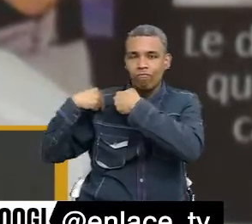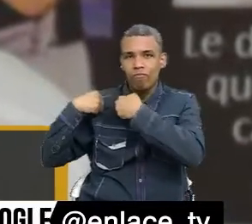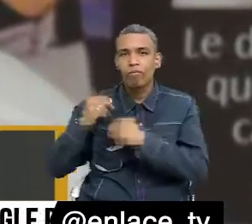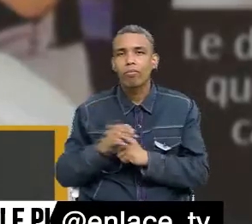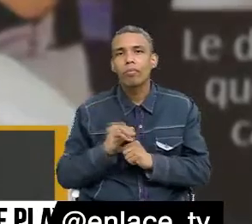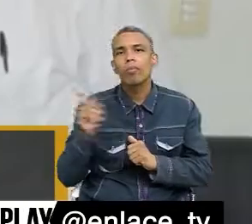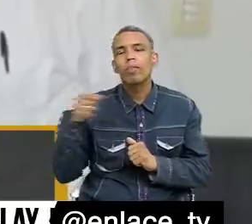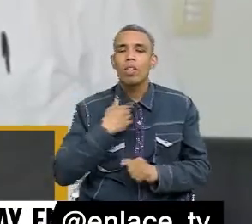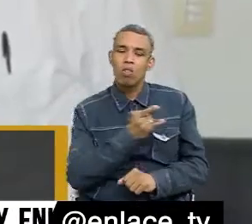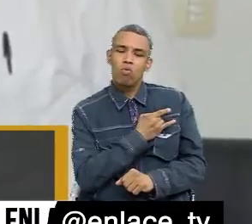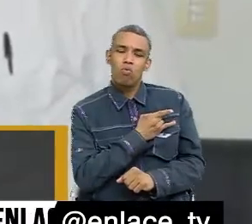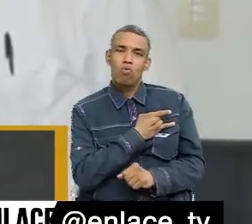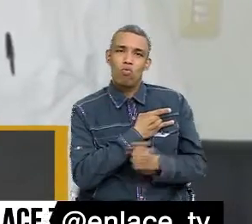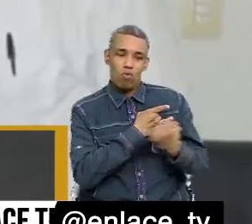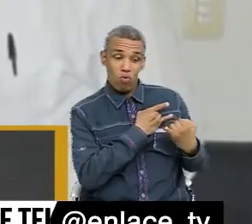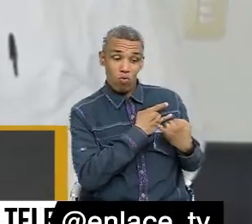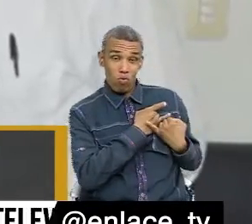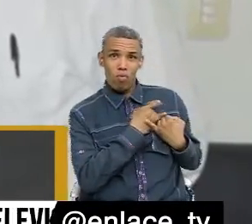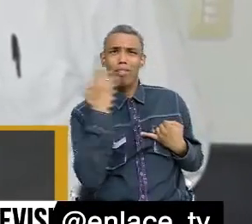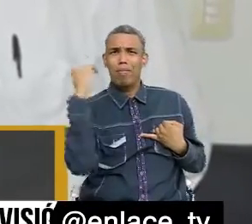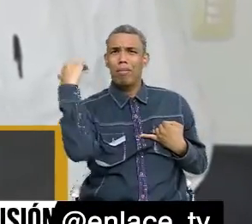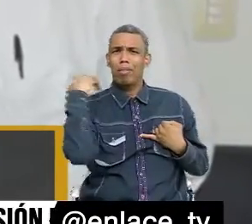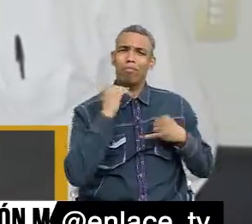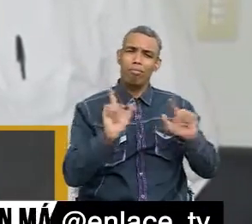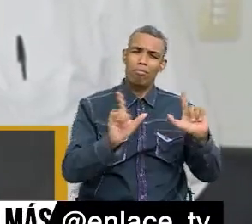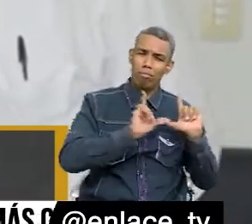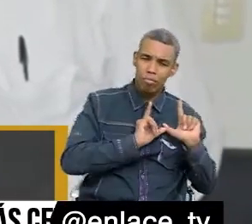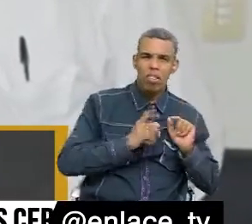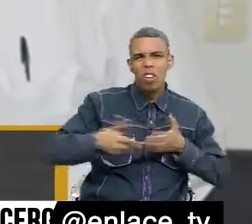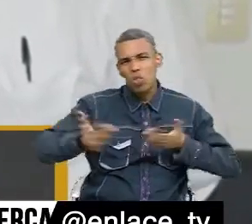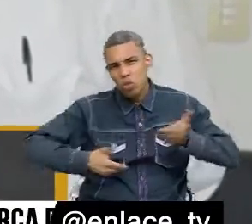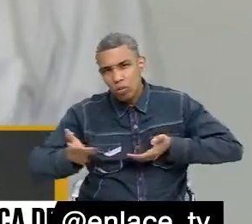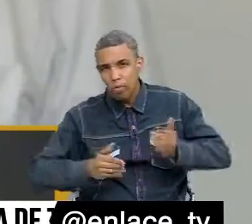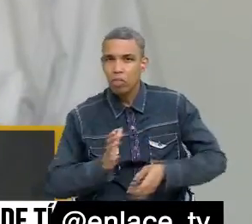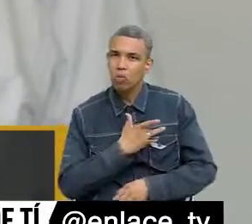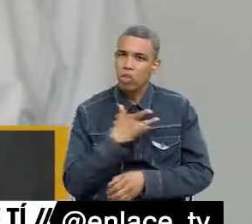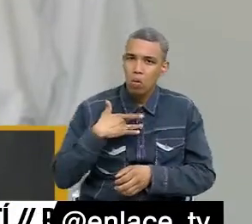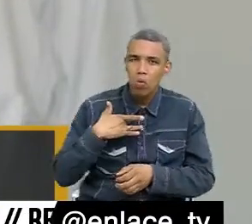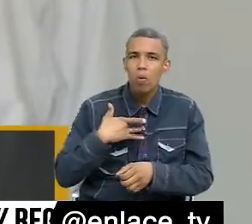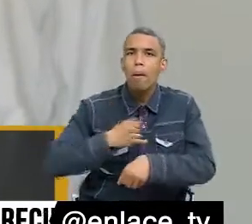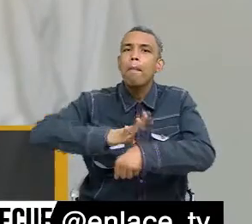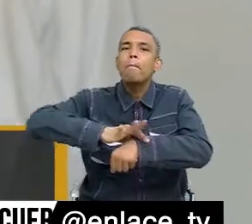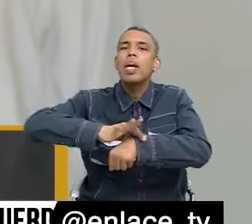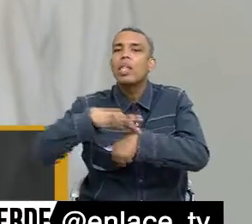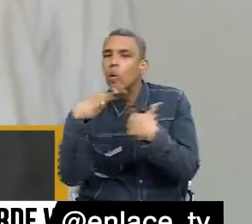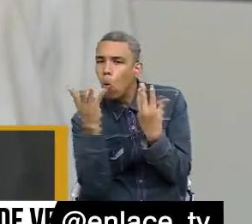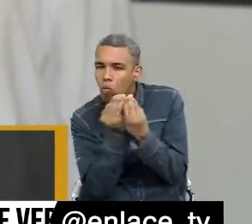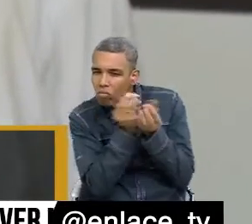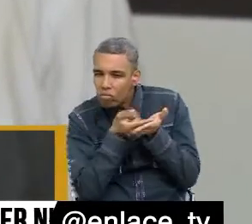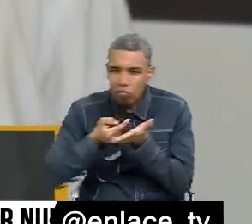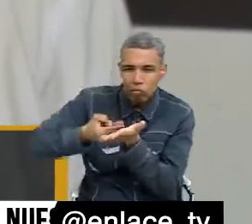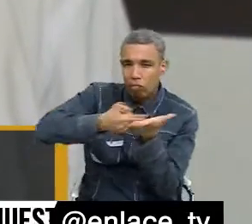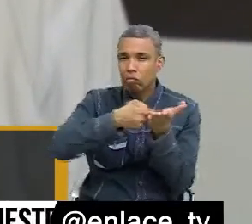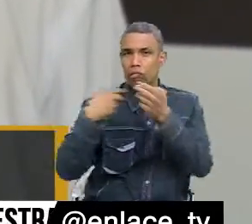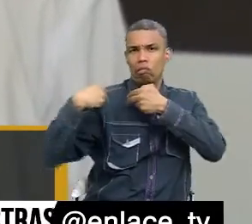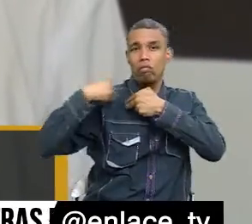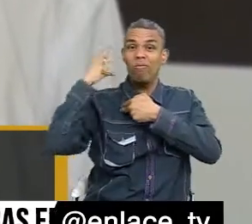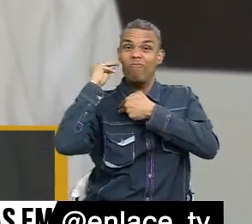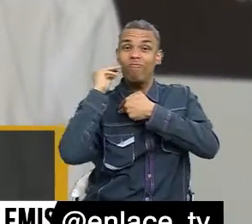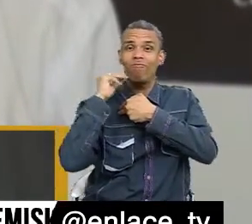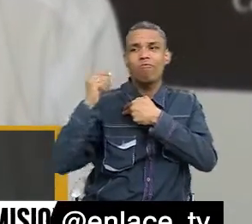Industrial de Santander, UIS. Es especialista en administración de servicios de salud y auditoría médica y fue quien se ganó el concurso de meritocracia